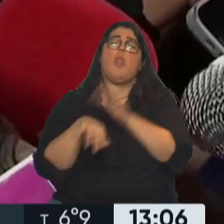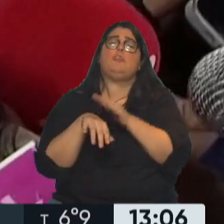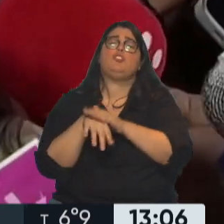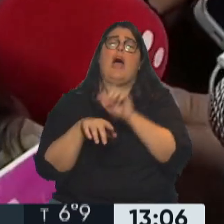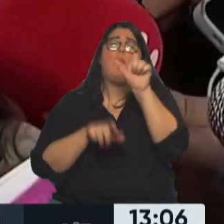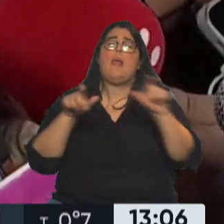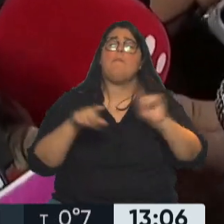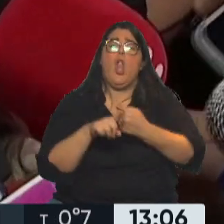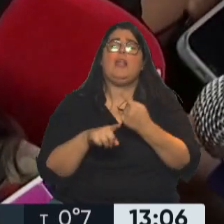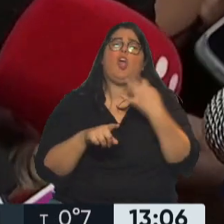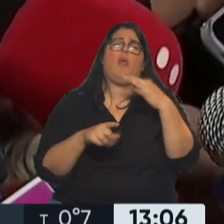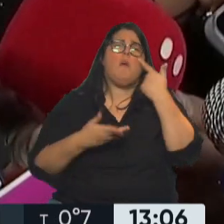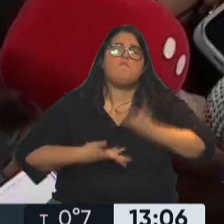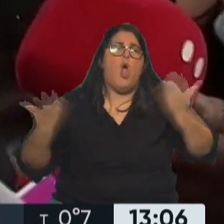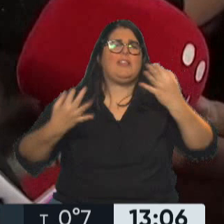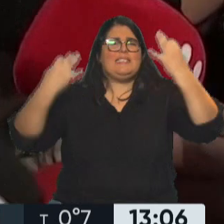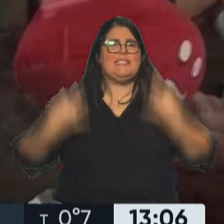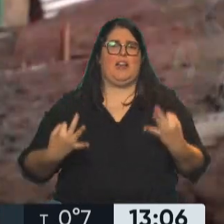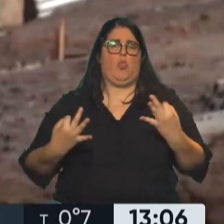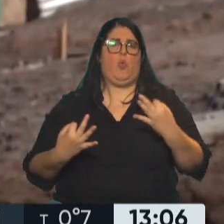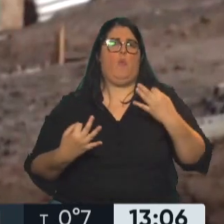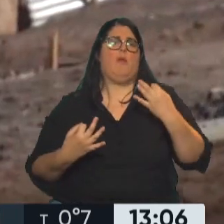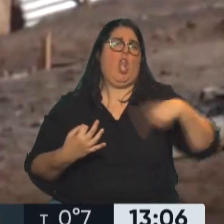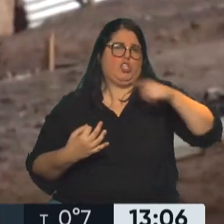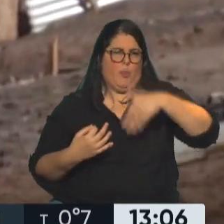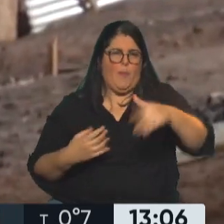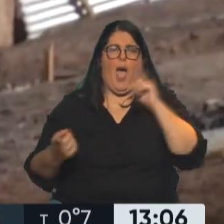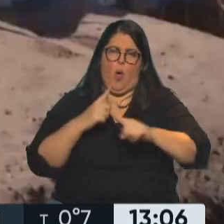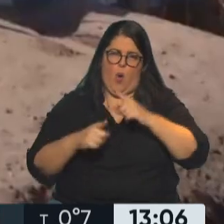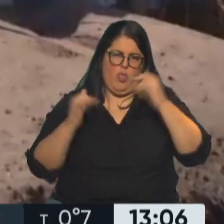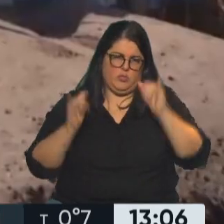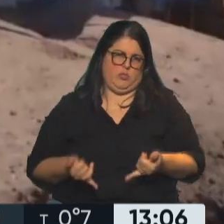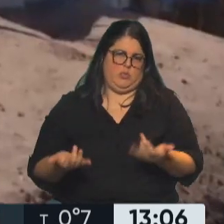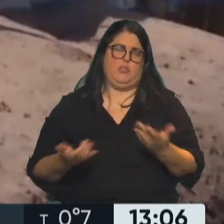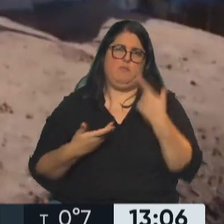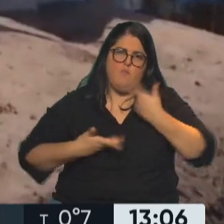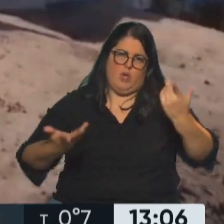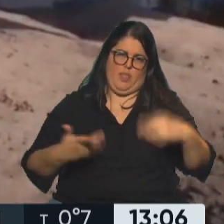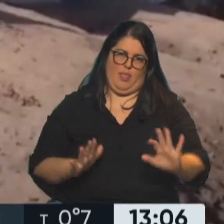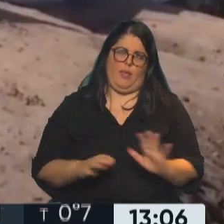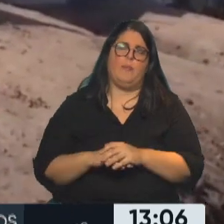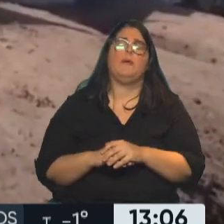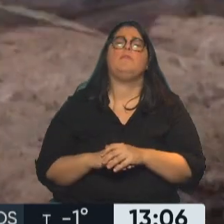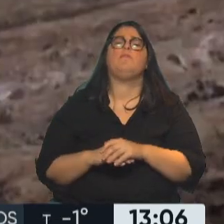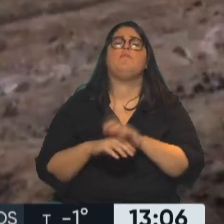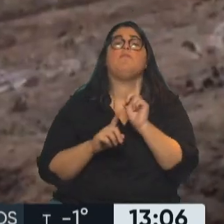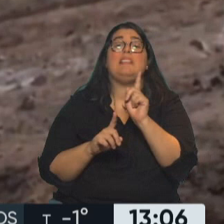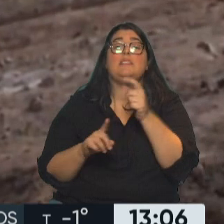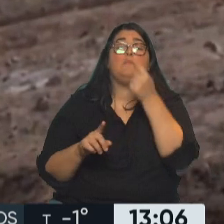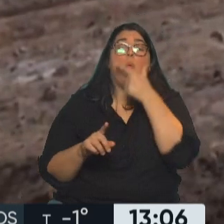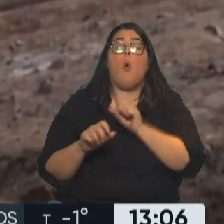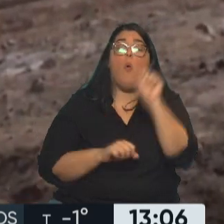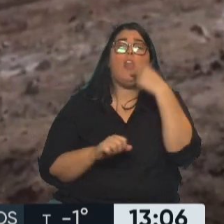demos señales de certidumbre y que acá nos vamos a poner de acuerdo. A la difícil situación económica calificada por el propio Boric